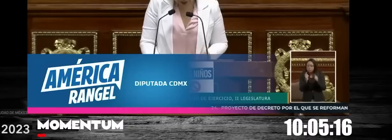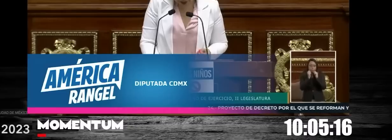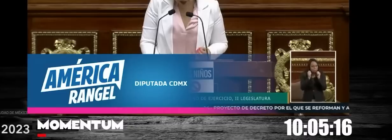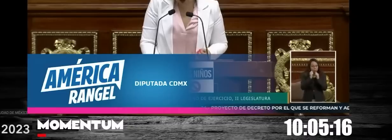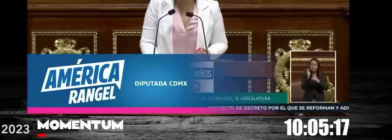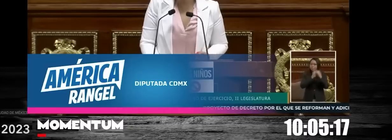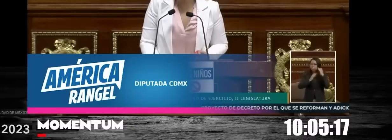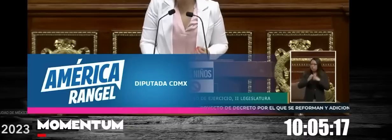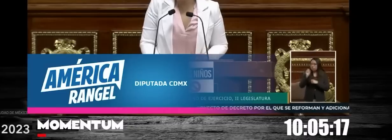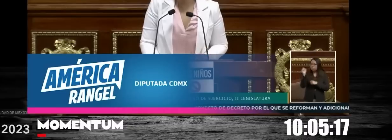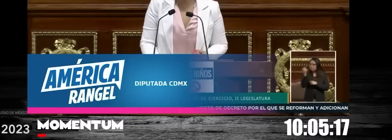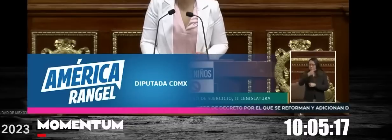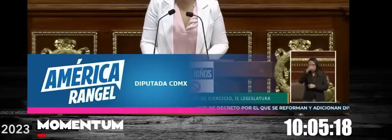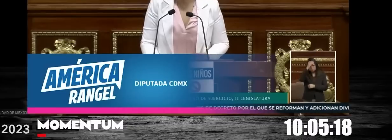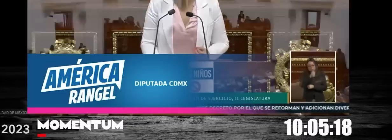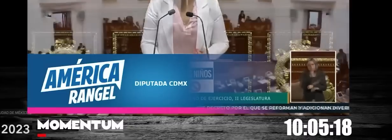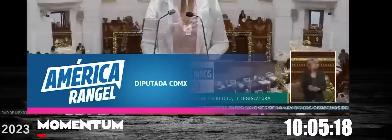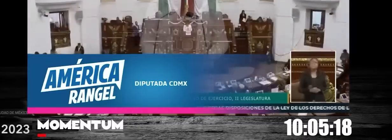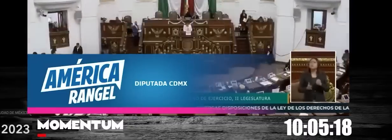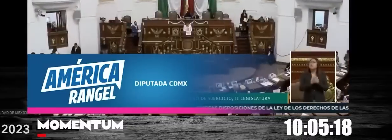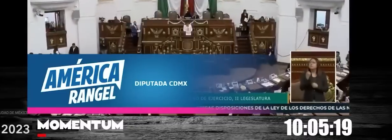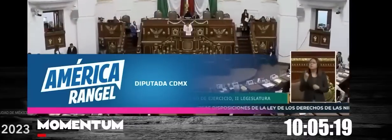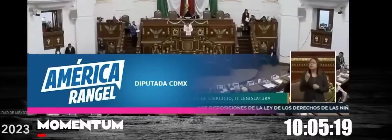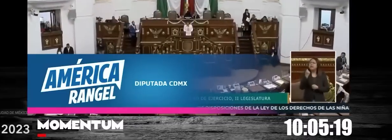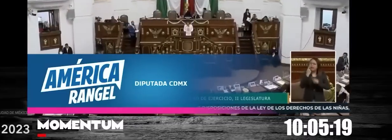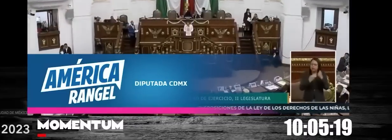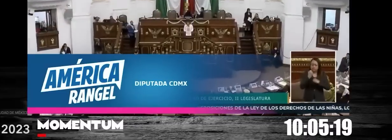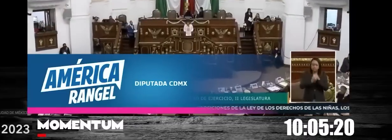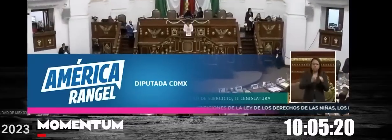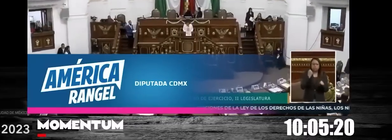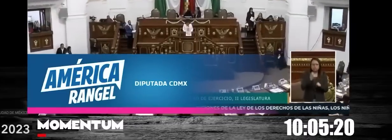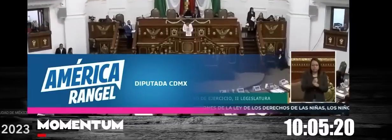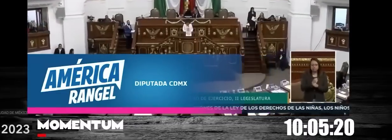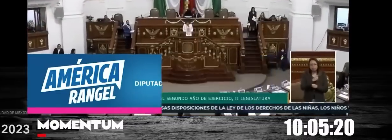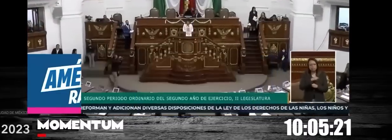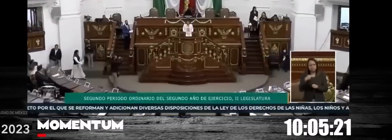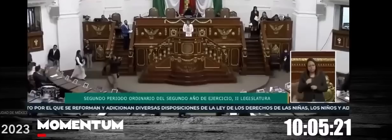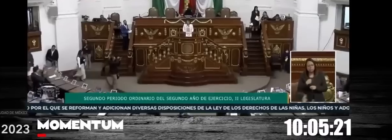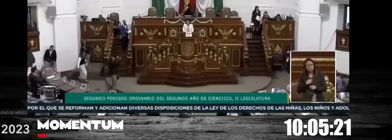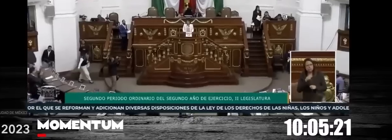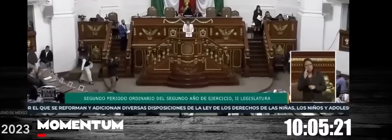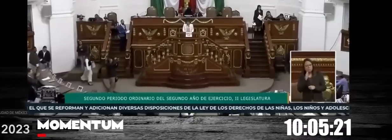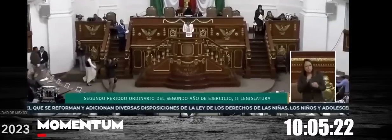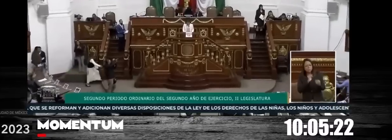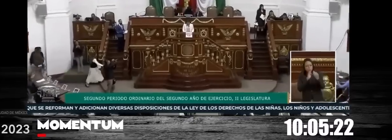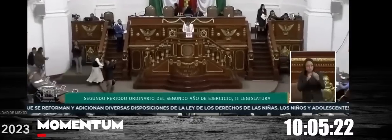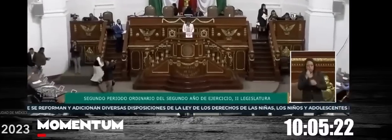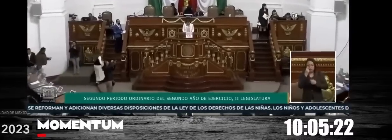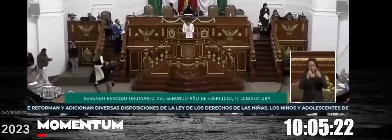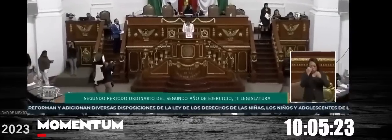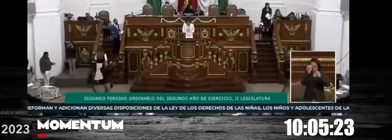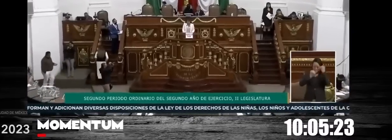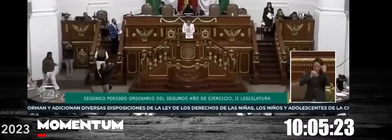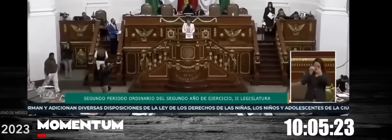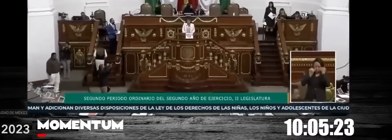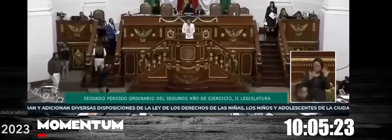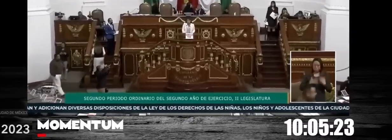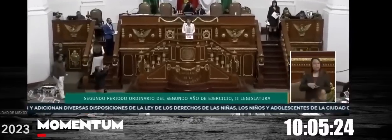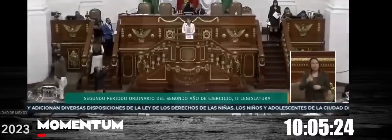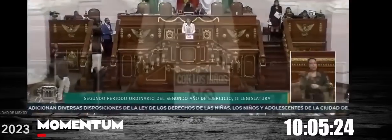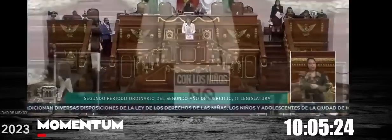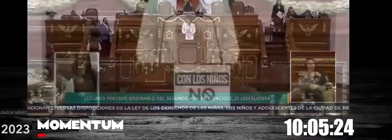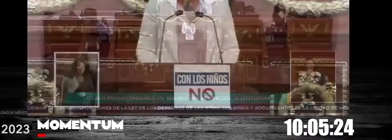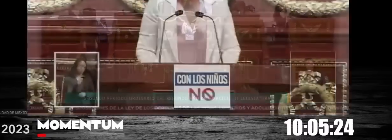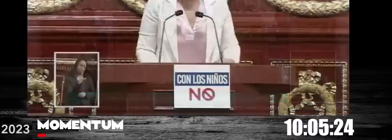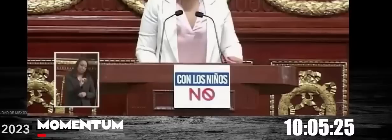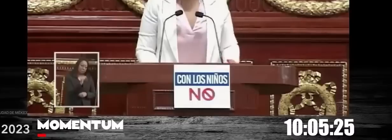en que el Estado debe proteger a los menores de edad. Y esto es porque, como todos sabemos, los menores de edad